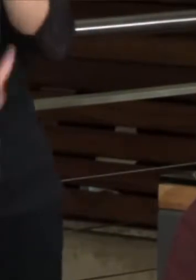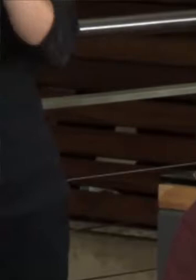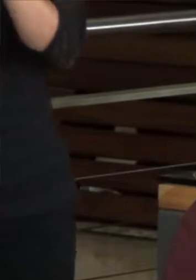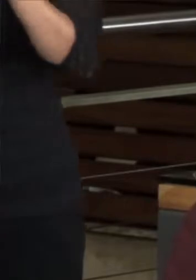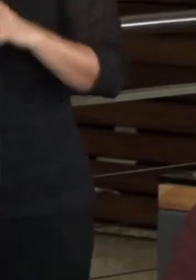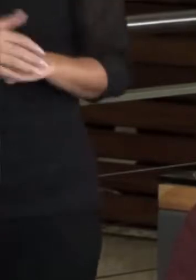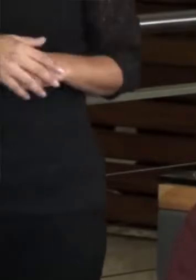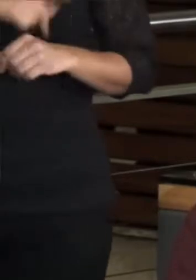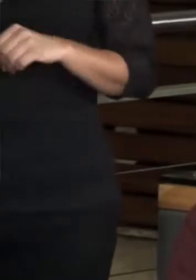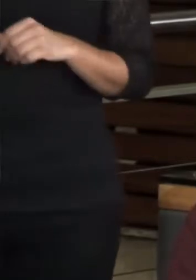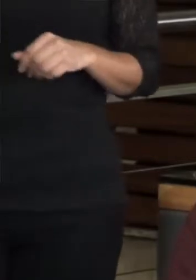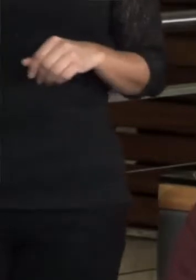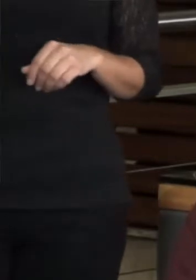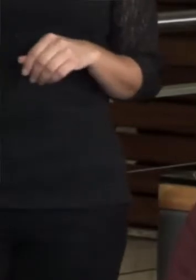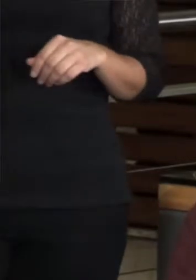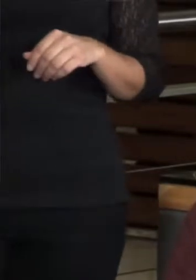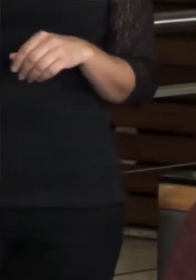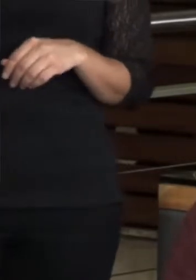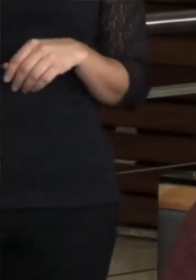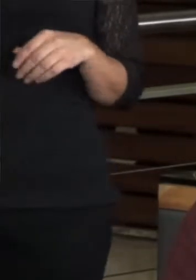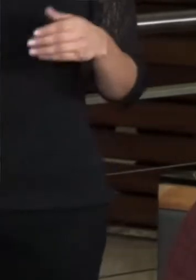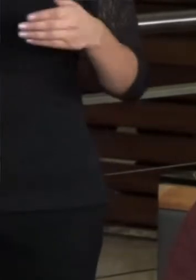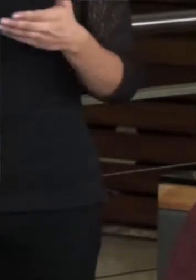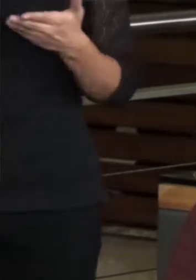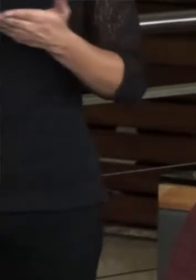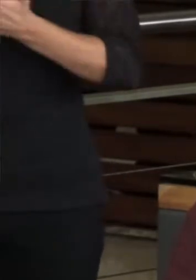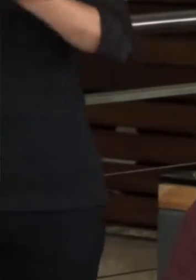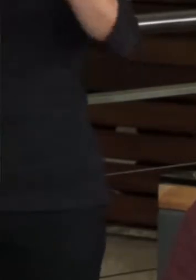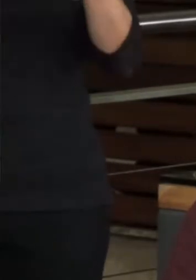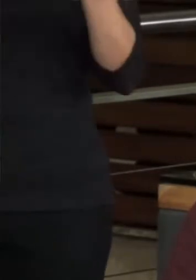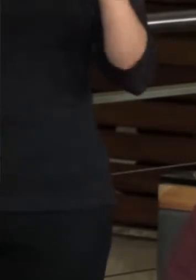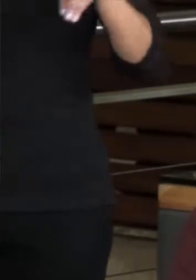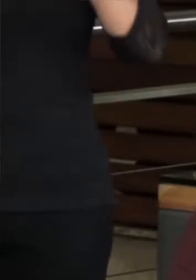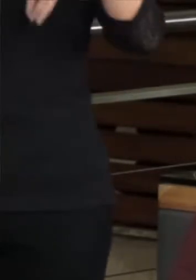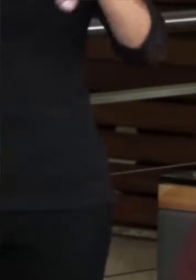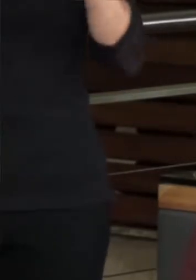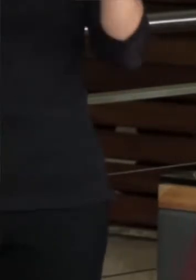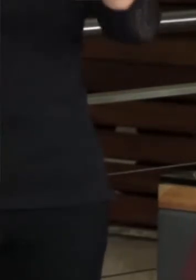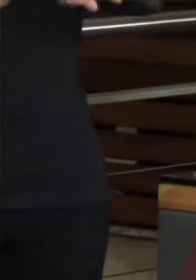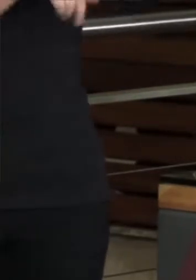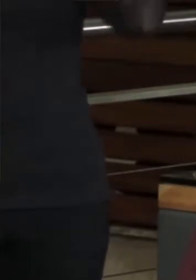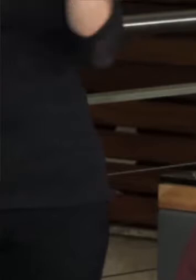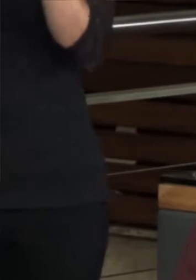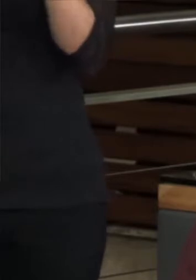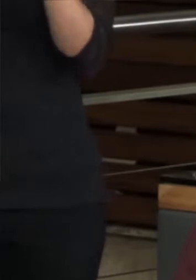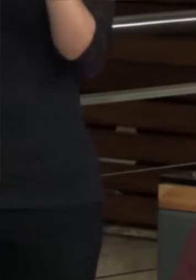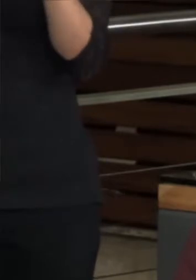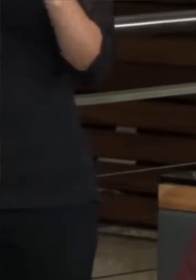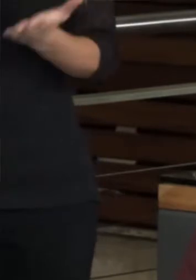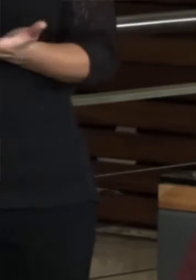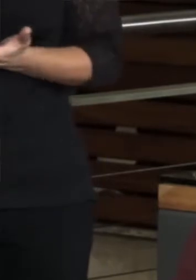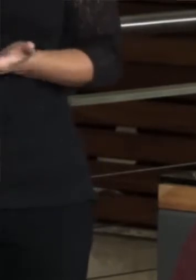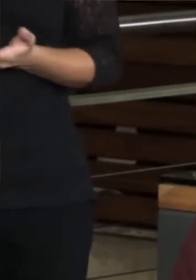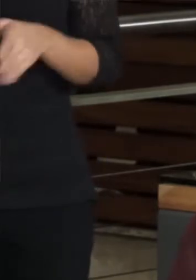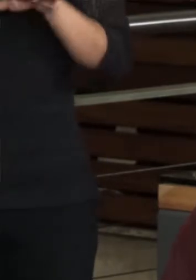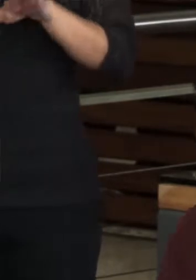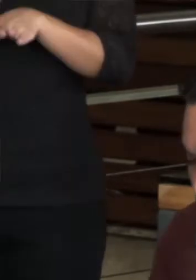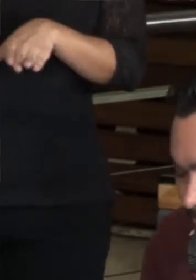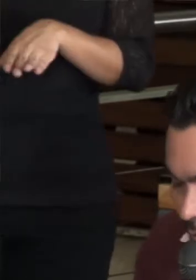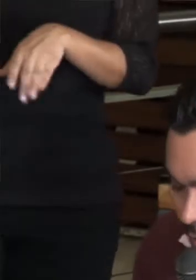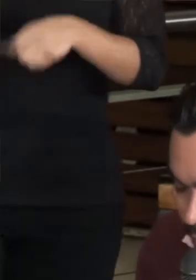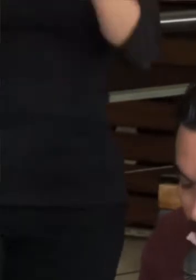diseñarlo entonces aquí en este libro los admiraba muchísimo a agustí